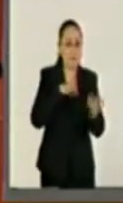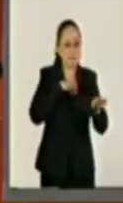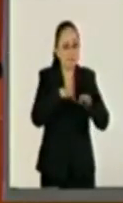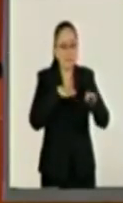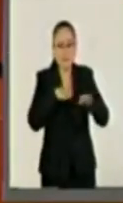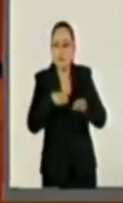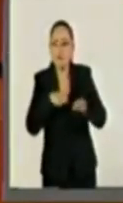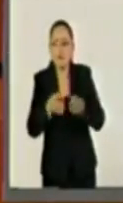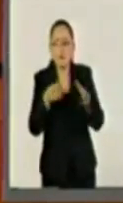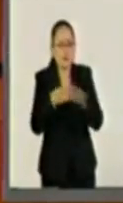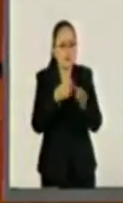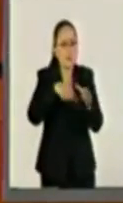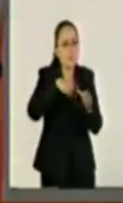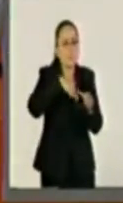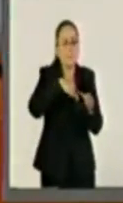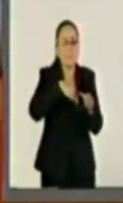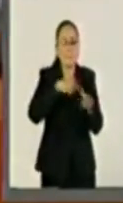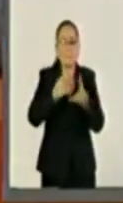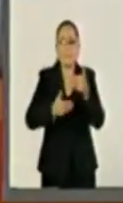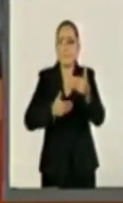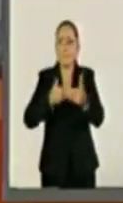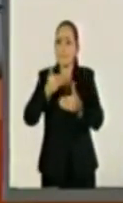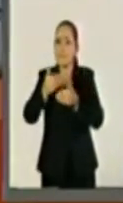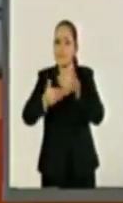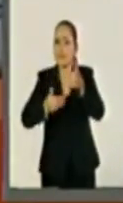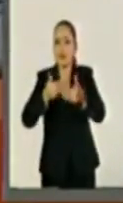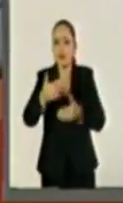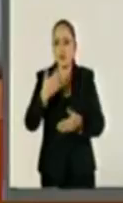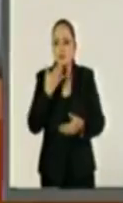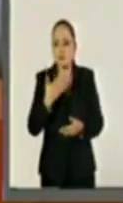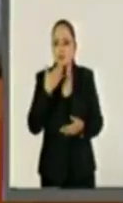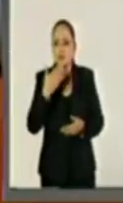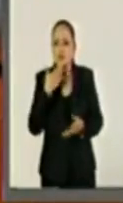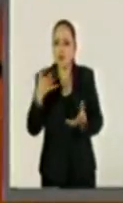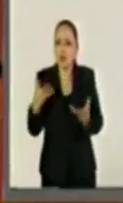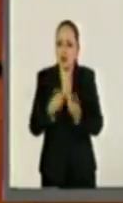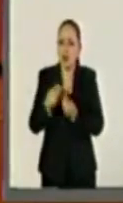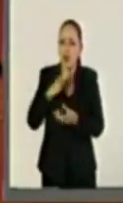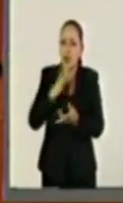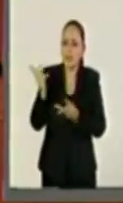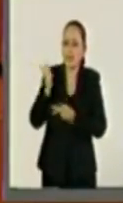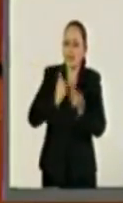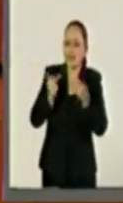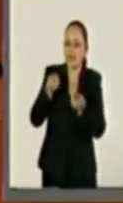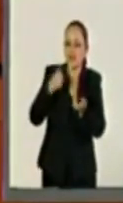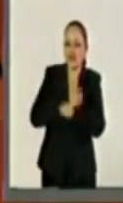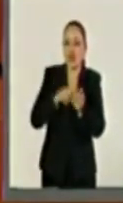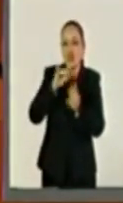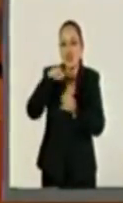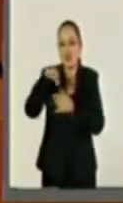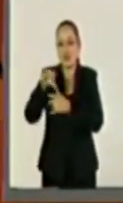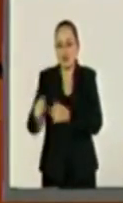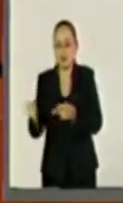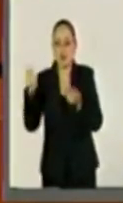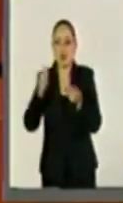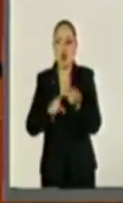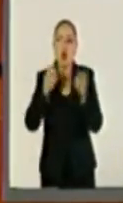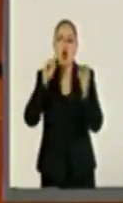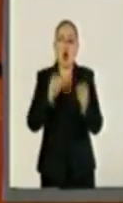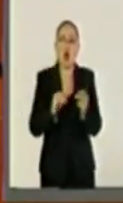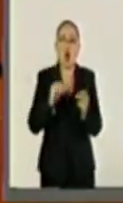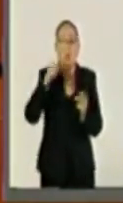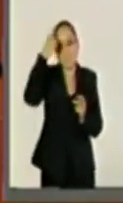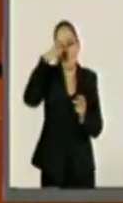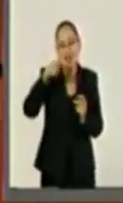y que se ha ido avanzando porque se han ido incorporando a sus prestaciones como el seguro social o el fondo para el